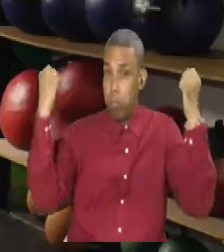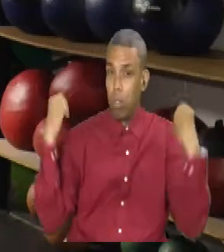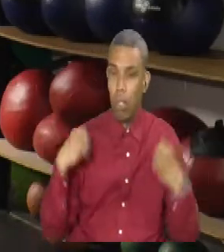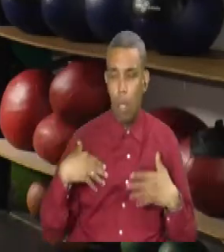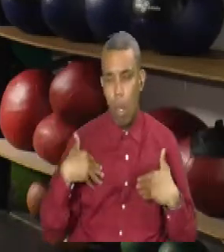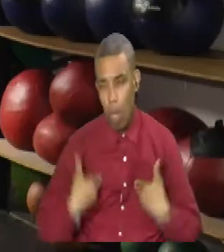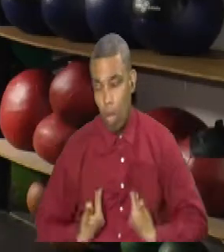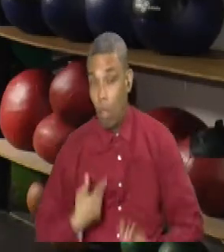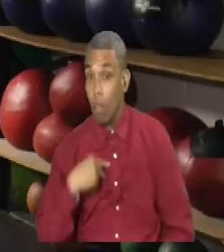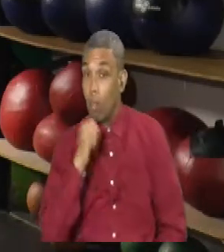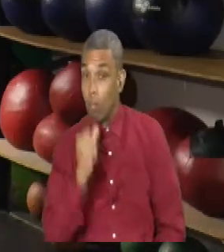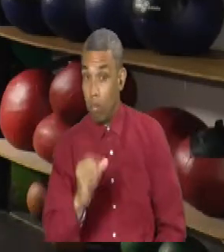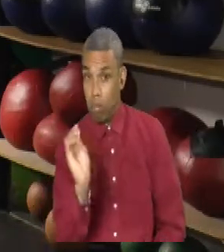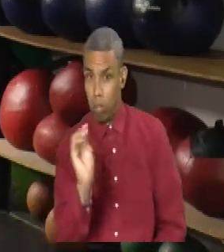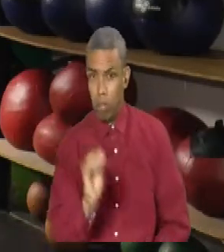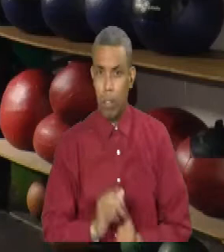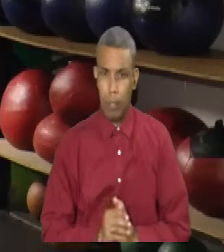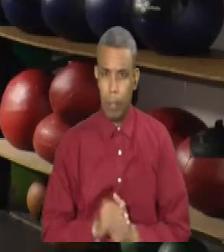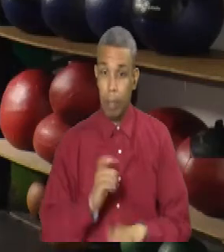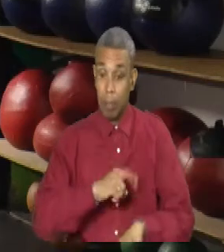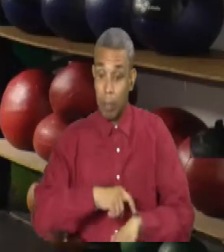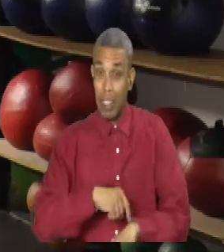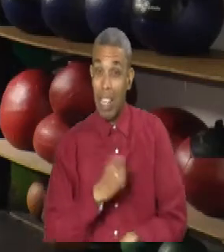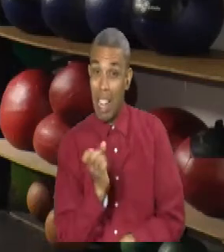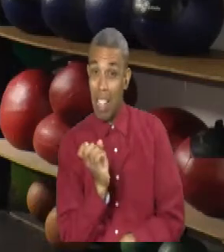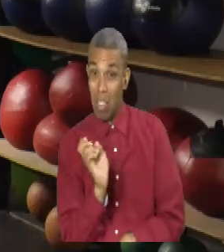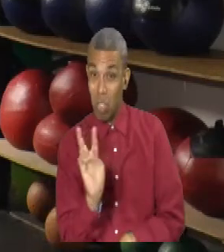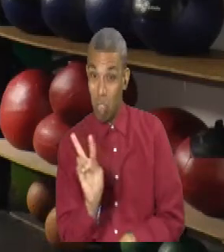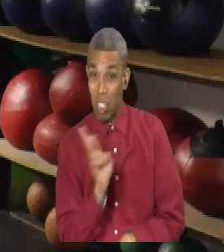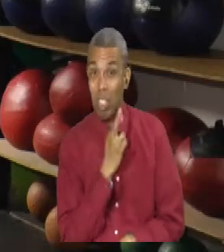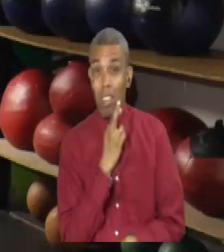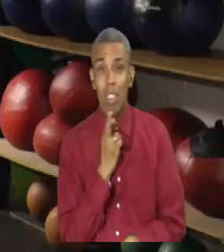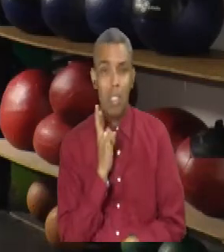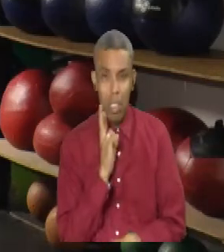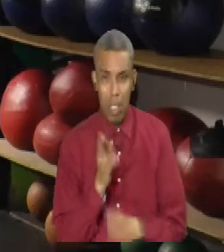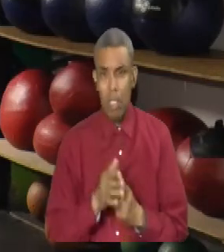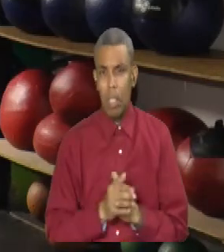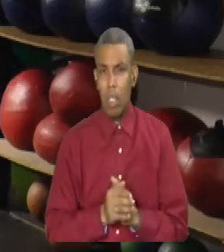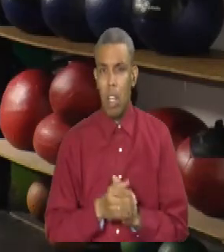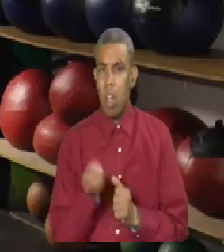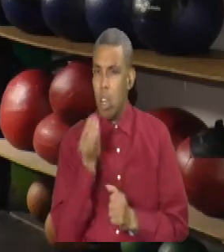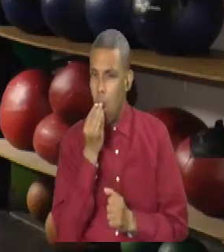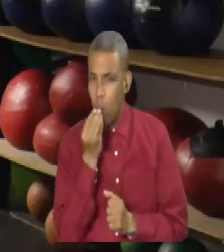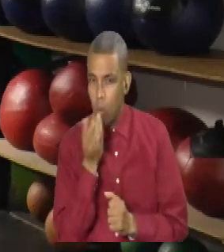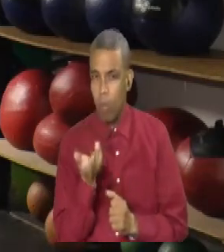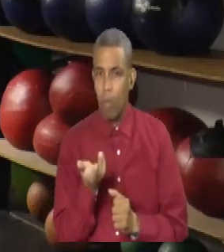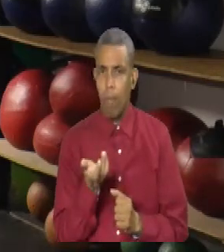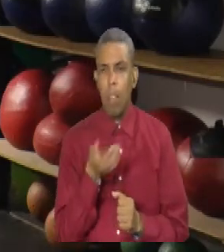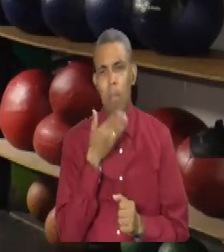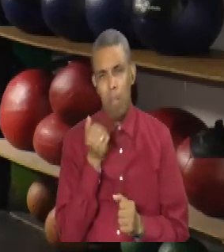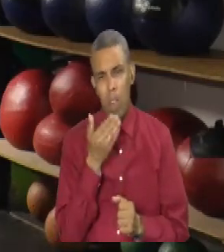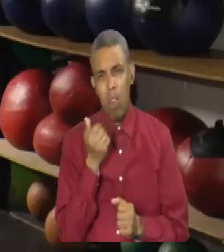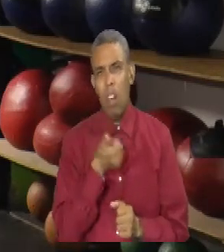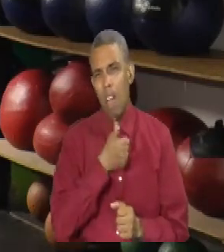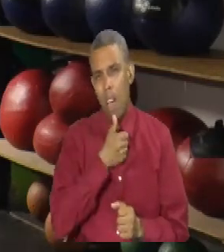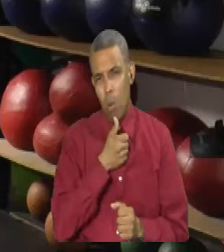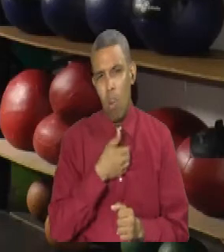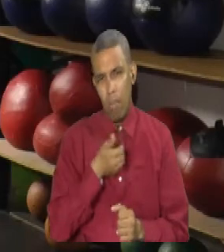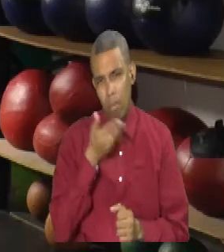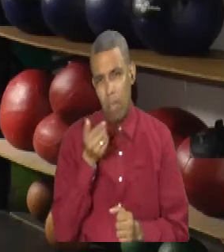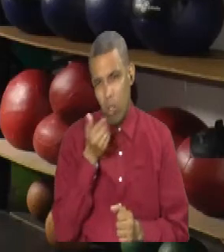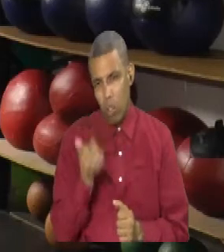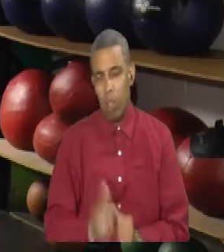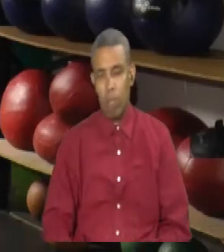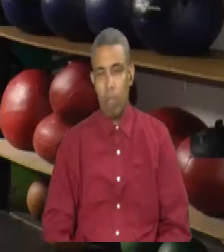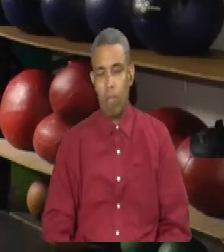las comidas, ingerir la comida con agua, dejar los jugos para las medias tardes, para las medias mañanas, ¿sí? Otros